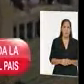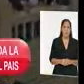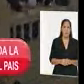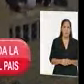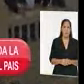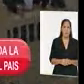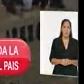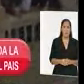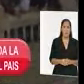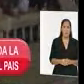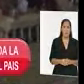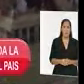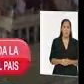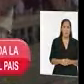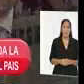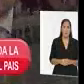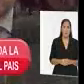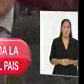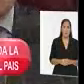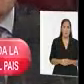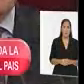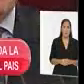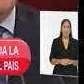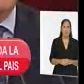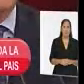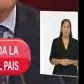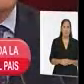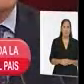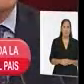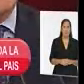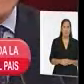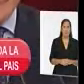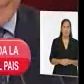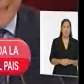el miedo. Y eso es tan perverso como los que quieren construir sobre la